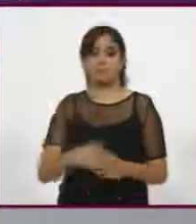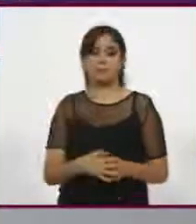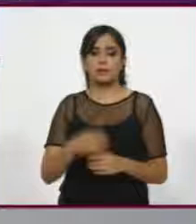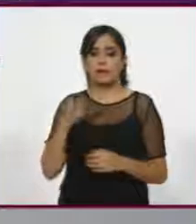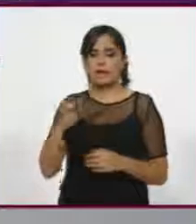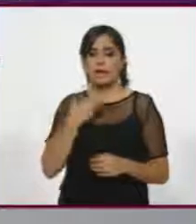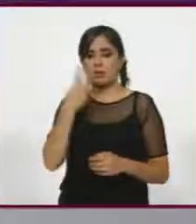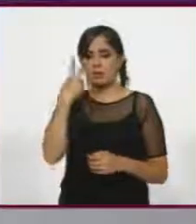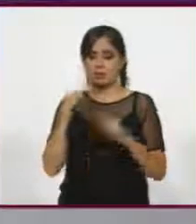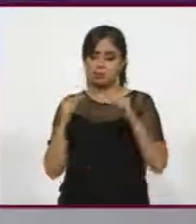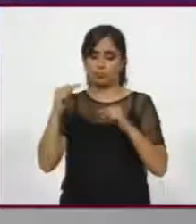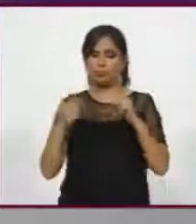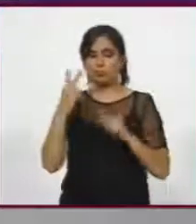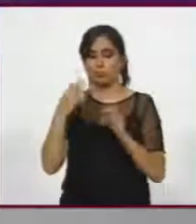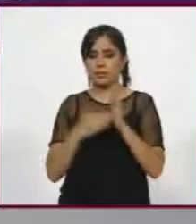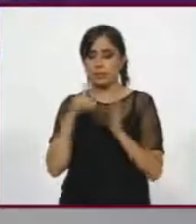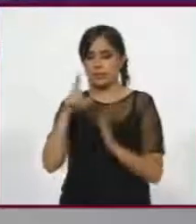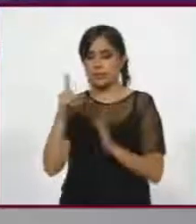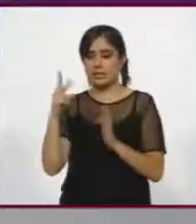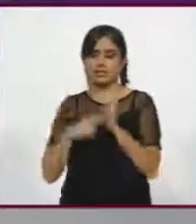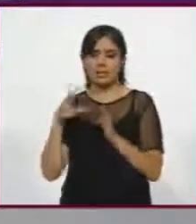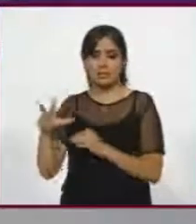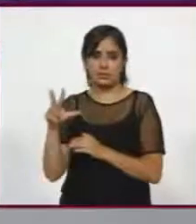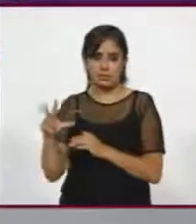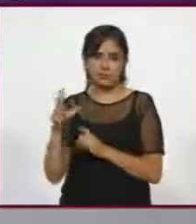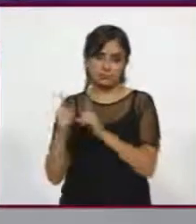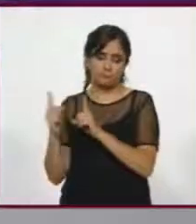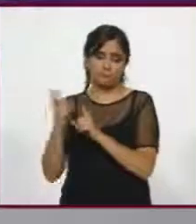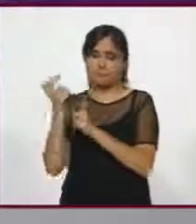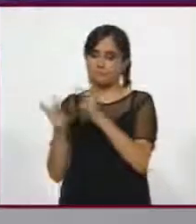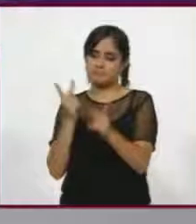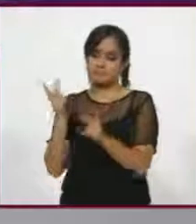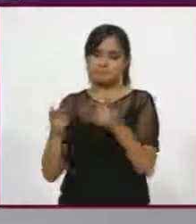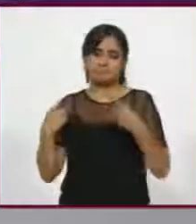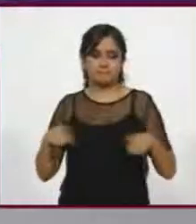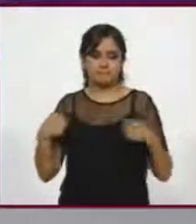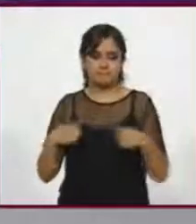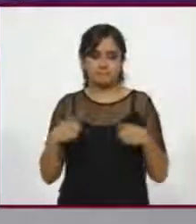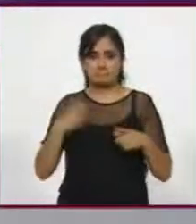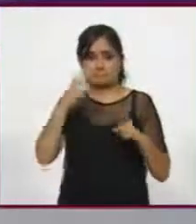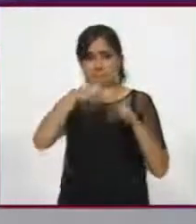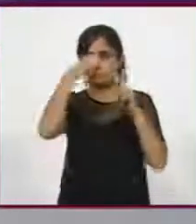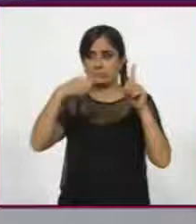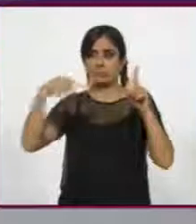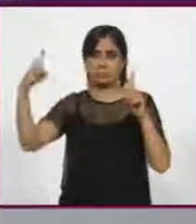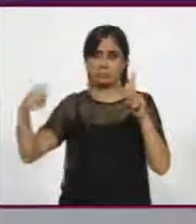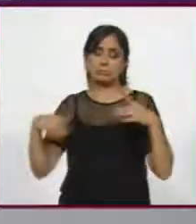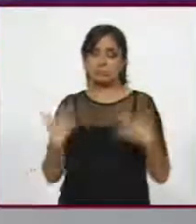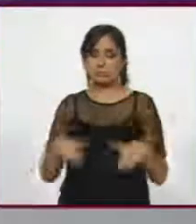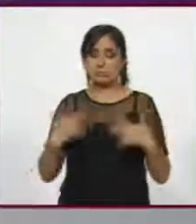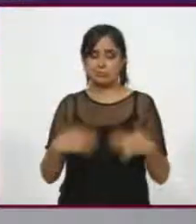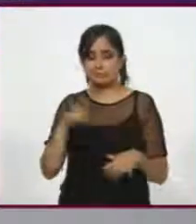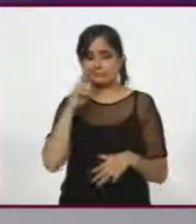son dos mediciones, 2017, 2018, y creo que pues el gráfico es muy emblemático,